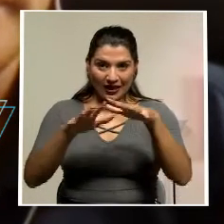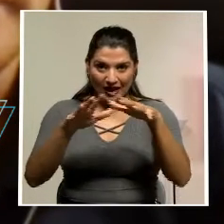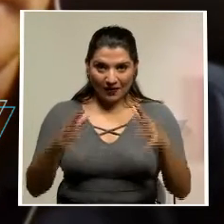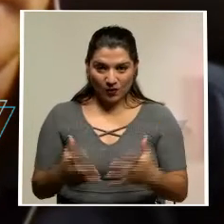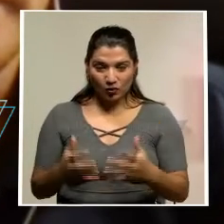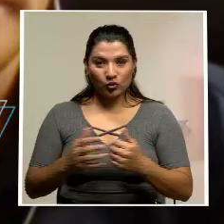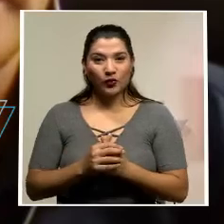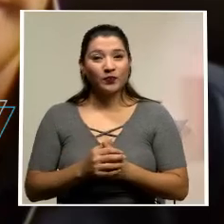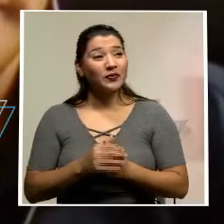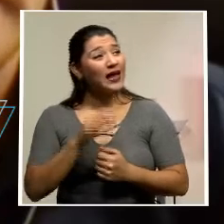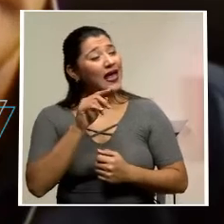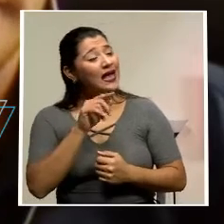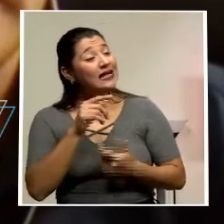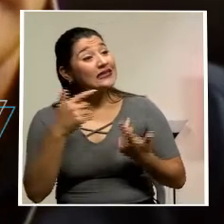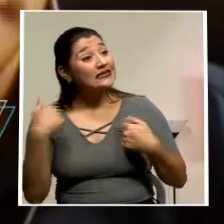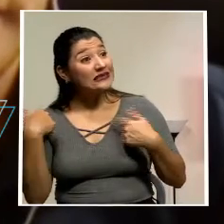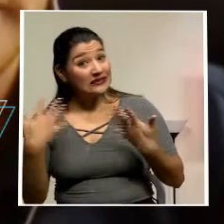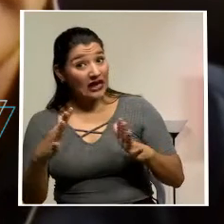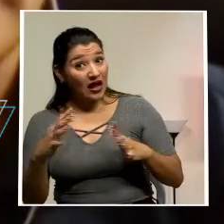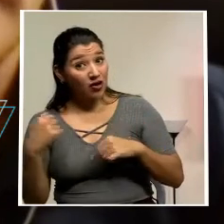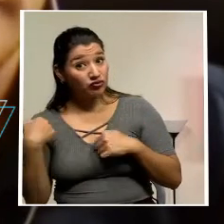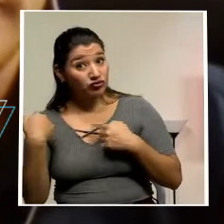100 millones de años,